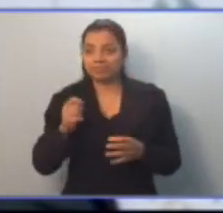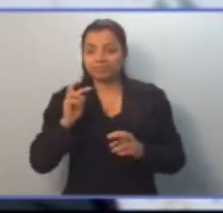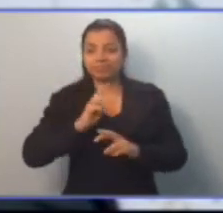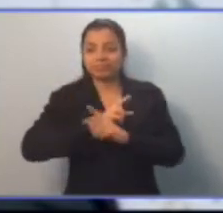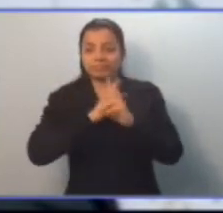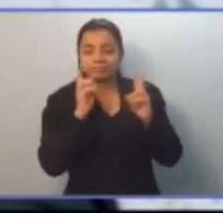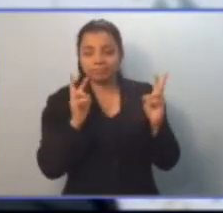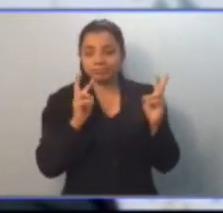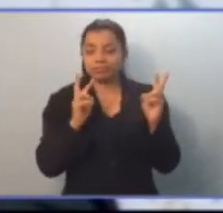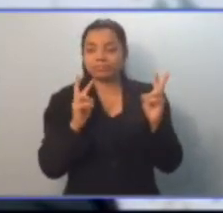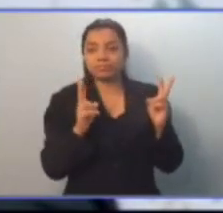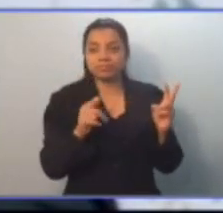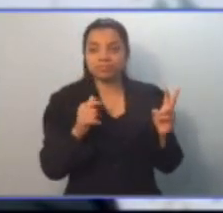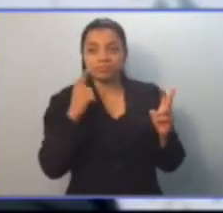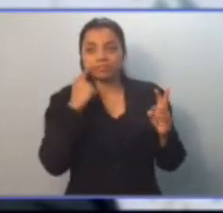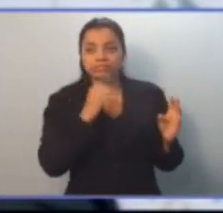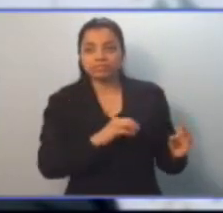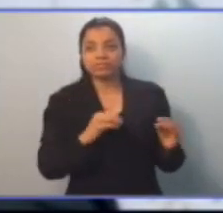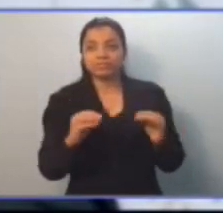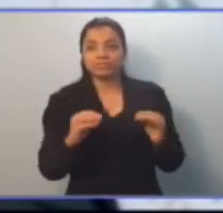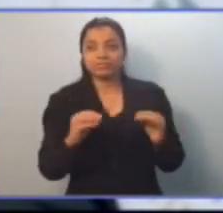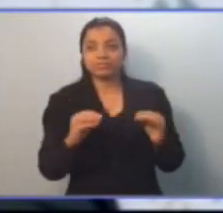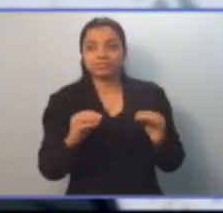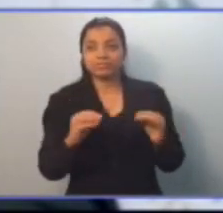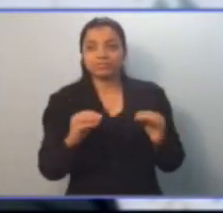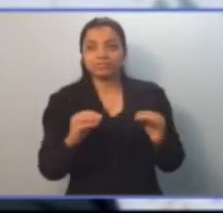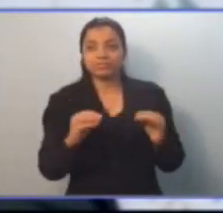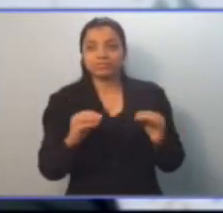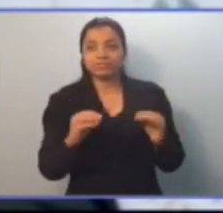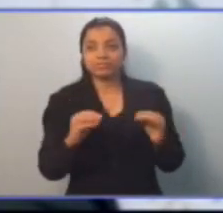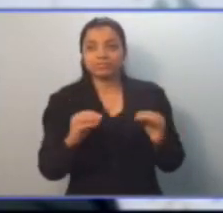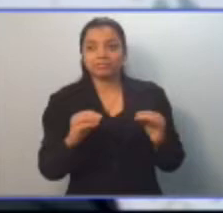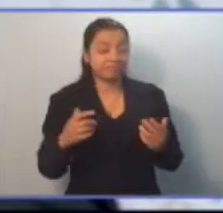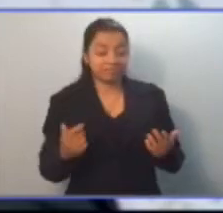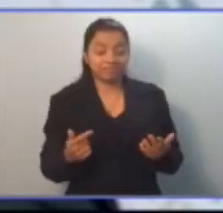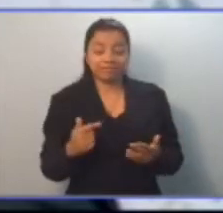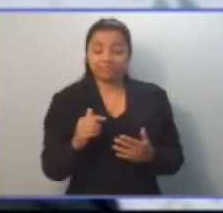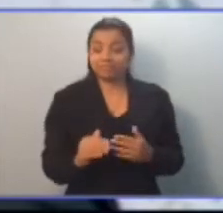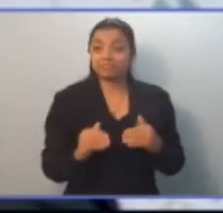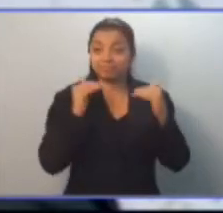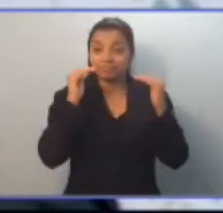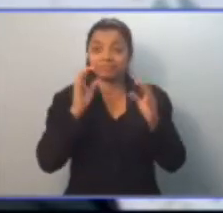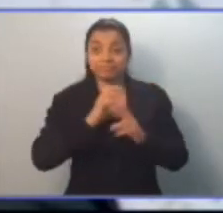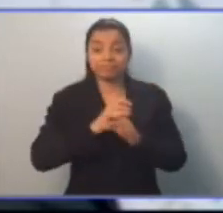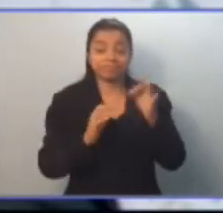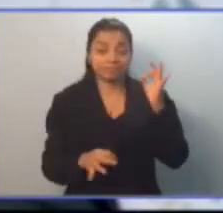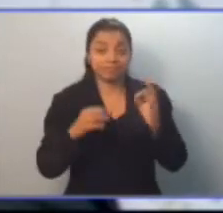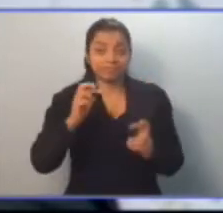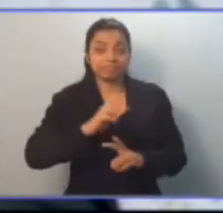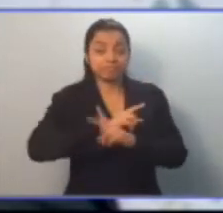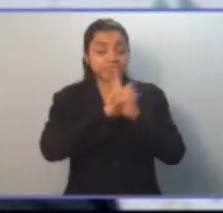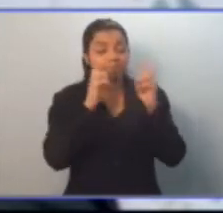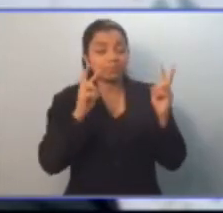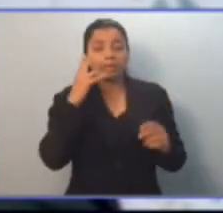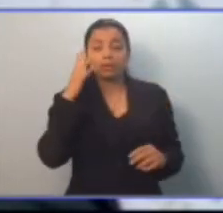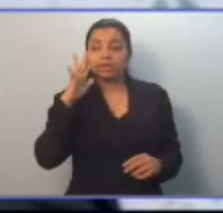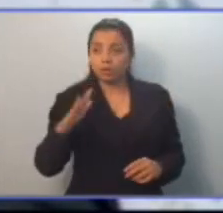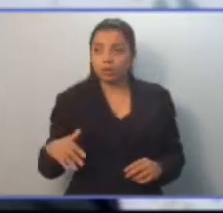vigilancia penitenciaria y de ejecución de la pena, precisamente que es una categoría superior a los juzgados de paz. Ahí hice 5